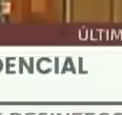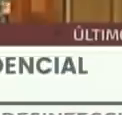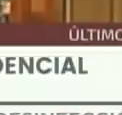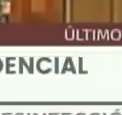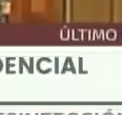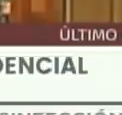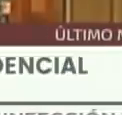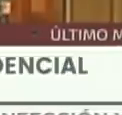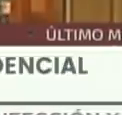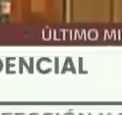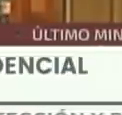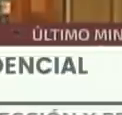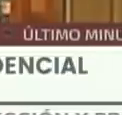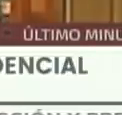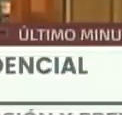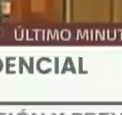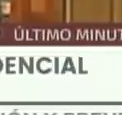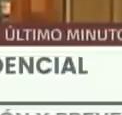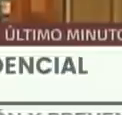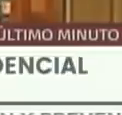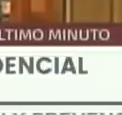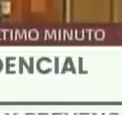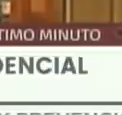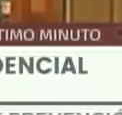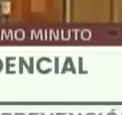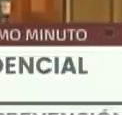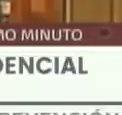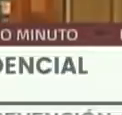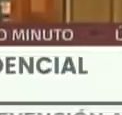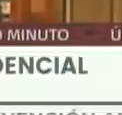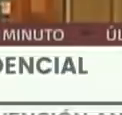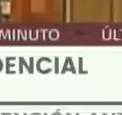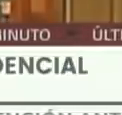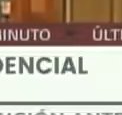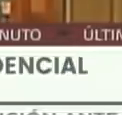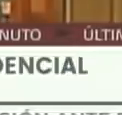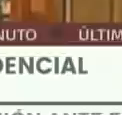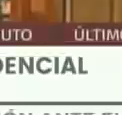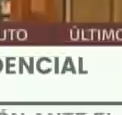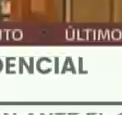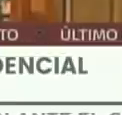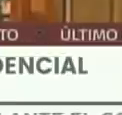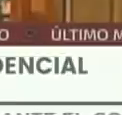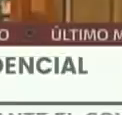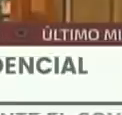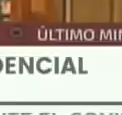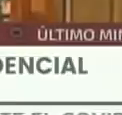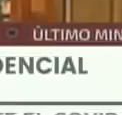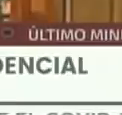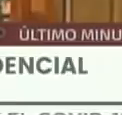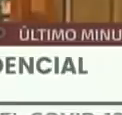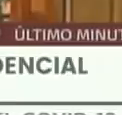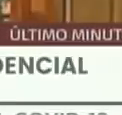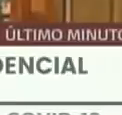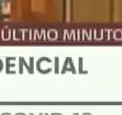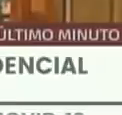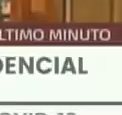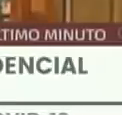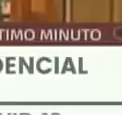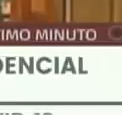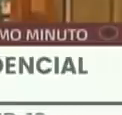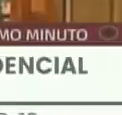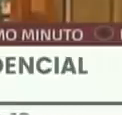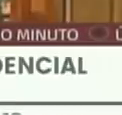a esta vacuna. Y la posición de la Organización Mundial de la Salud, la posición que mantuvimos en la